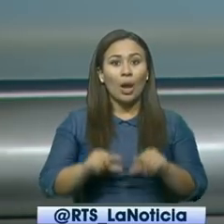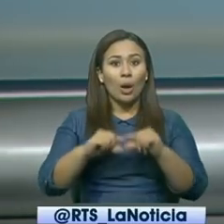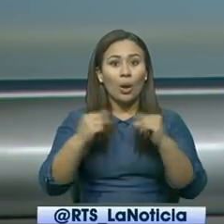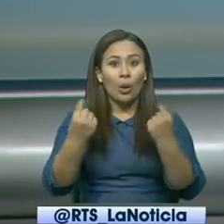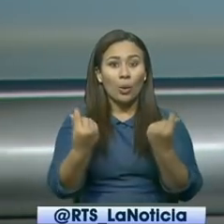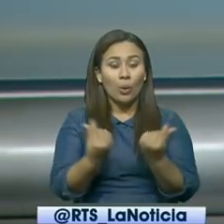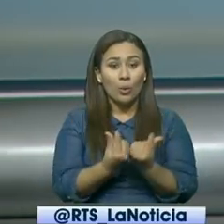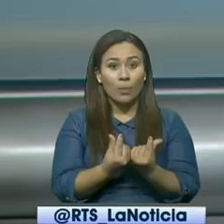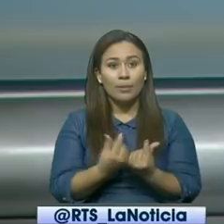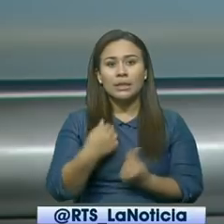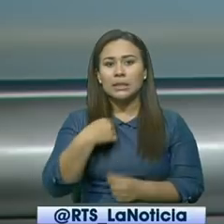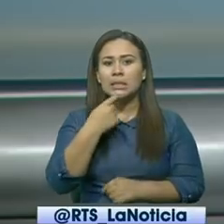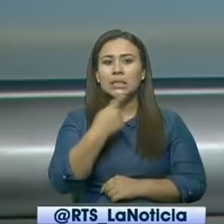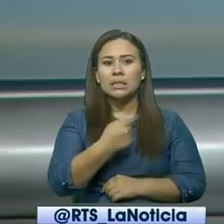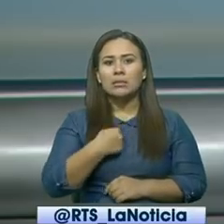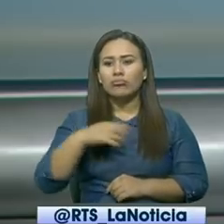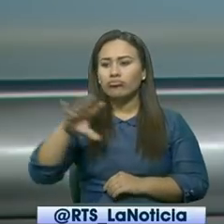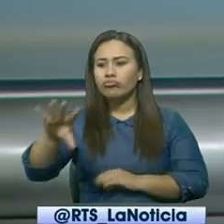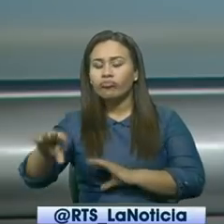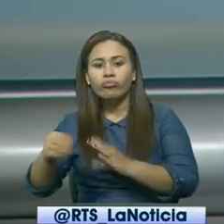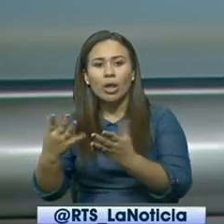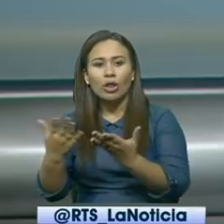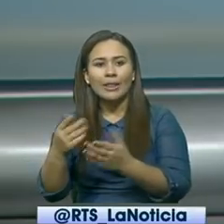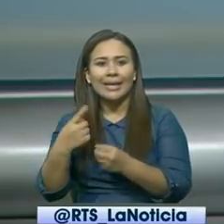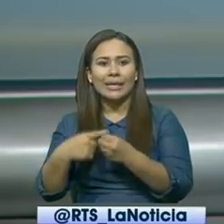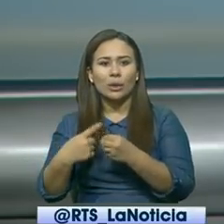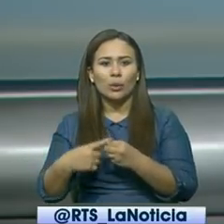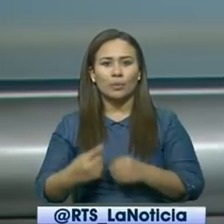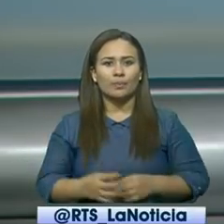del distrito metropolitano de quito